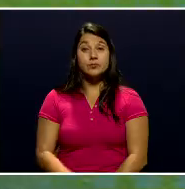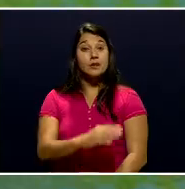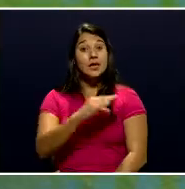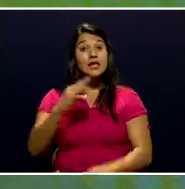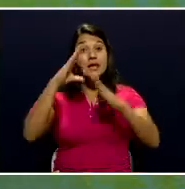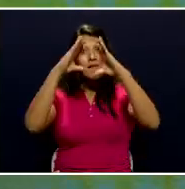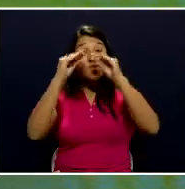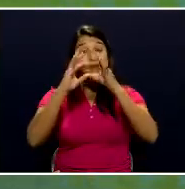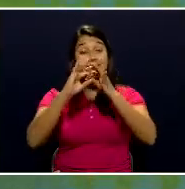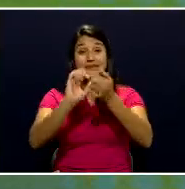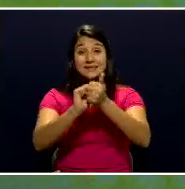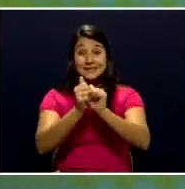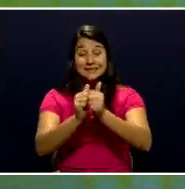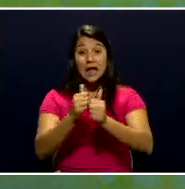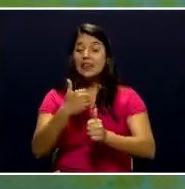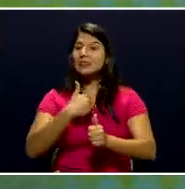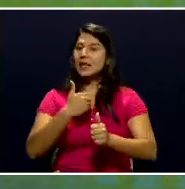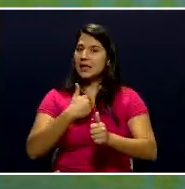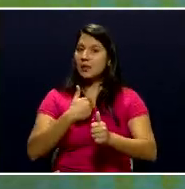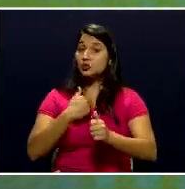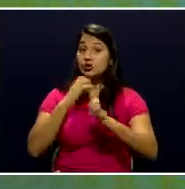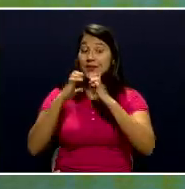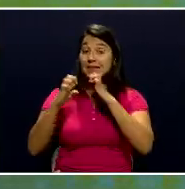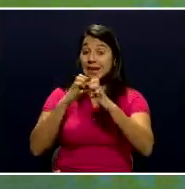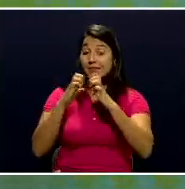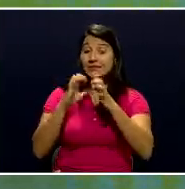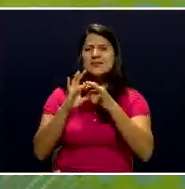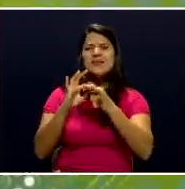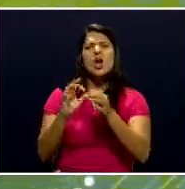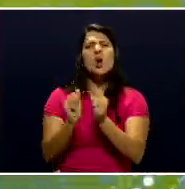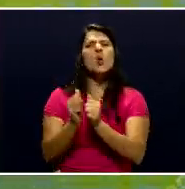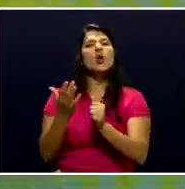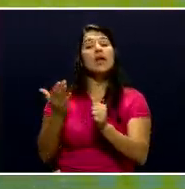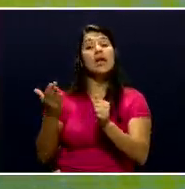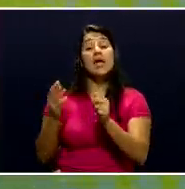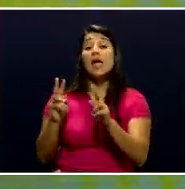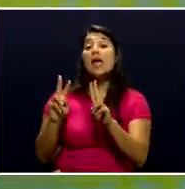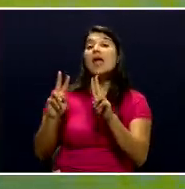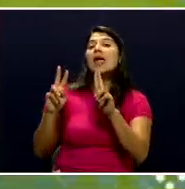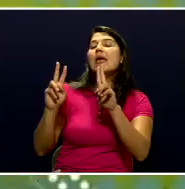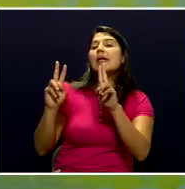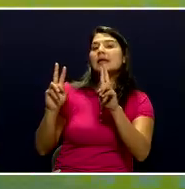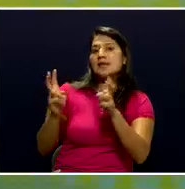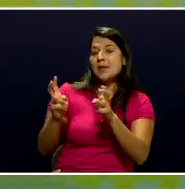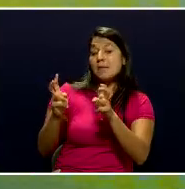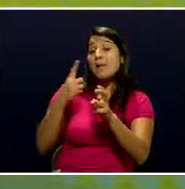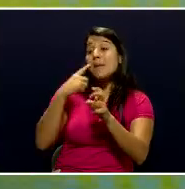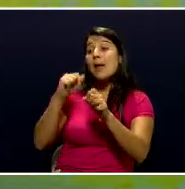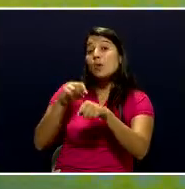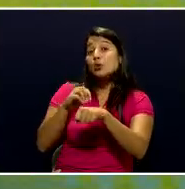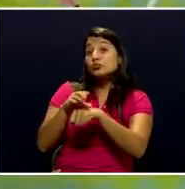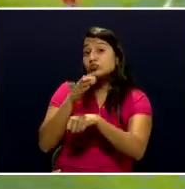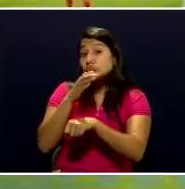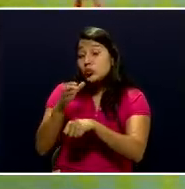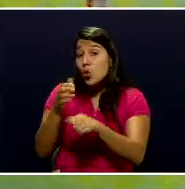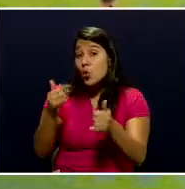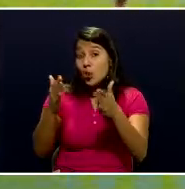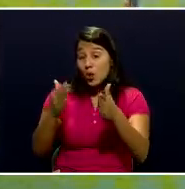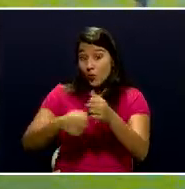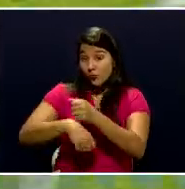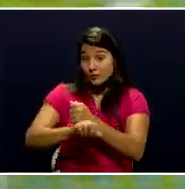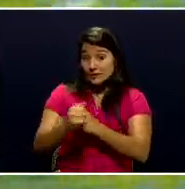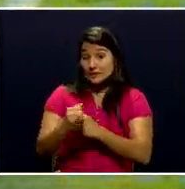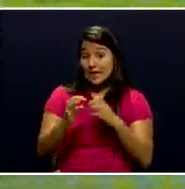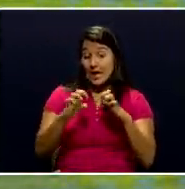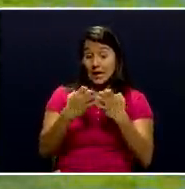Y en la información deportiva tendremos una amplia entrevista acerca del tema para asesorar a los jugadores de fútbol si podrían o no